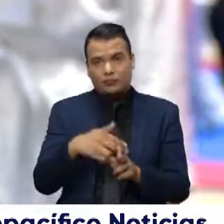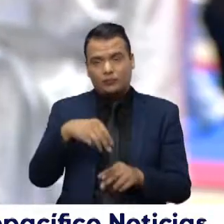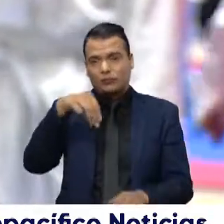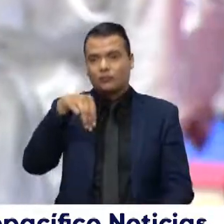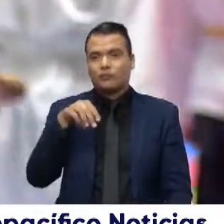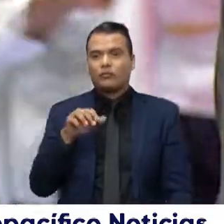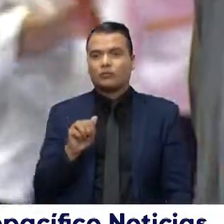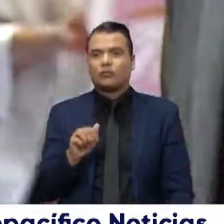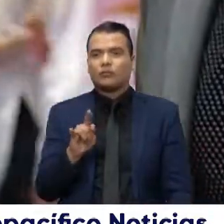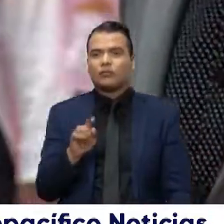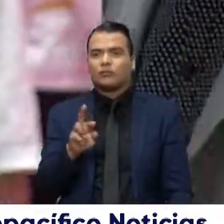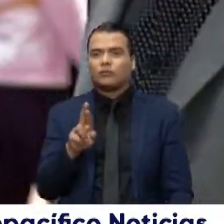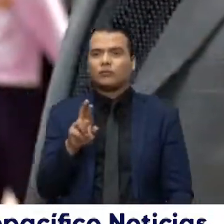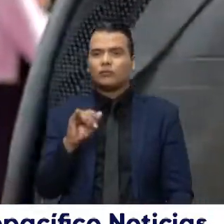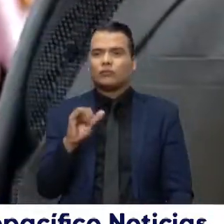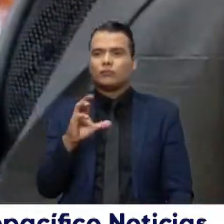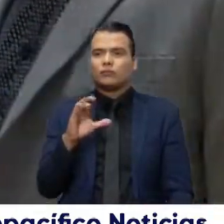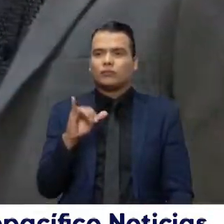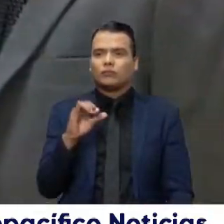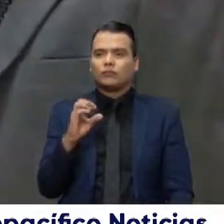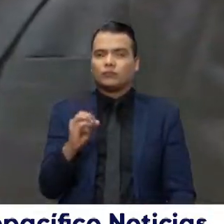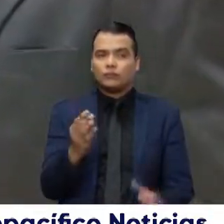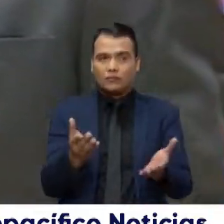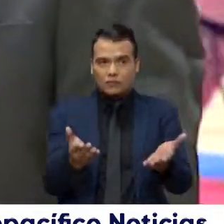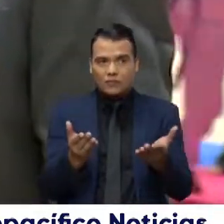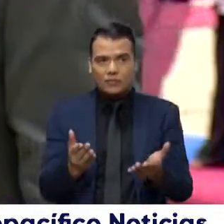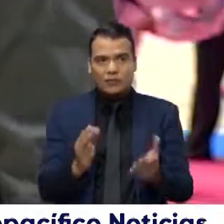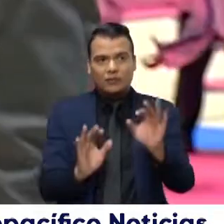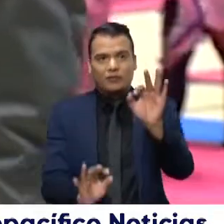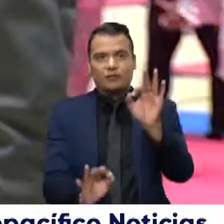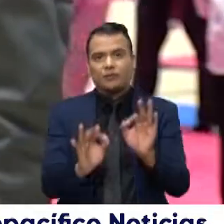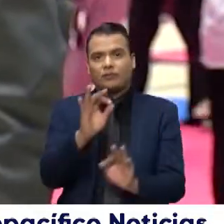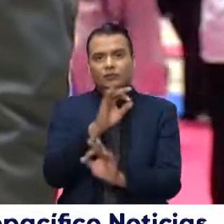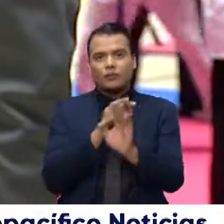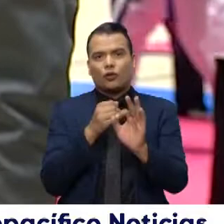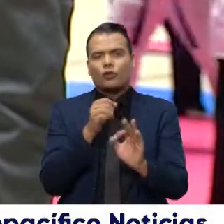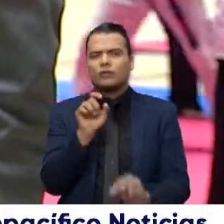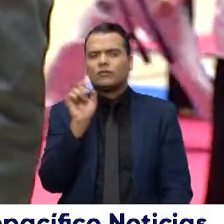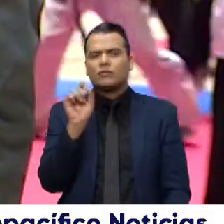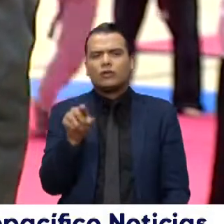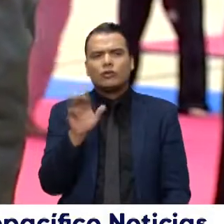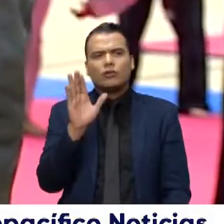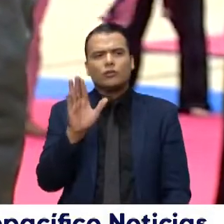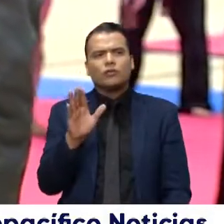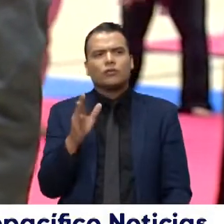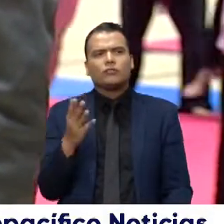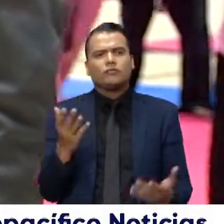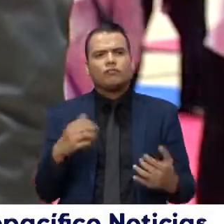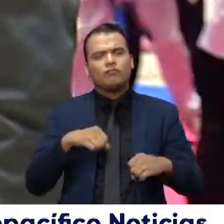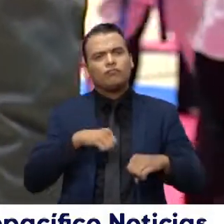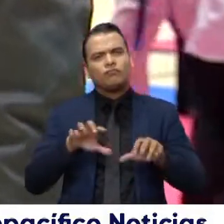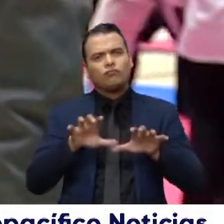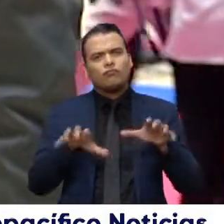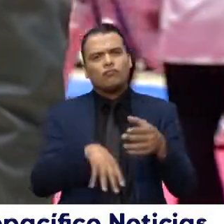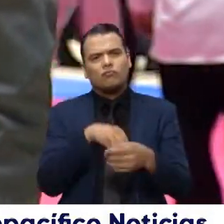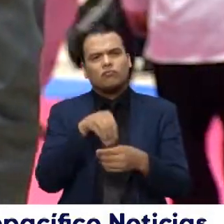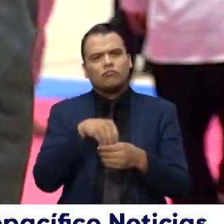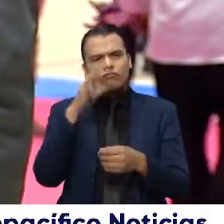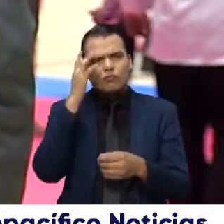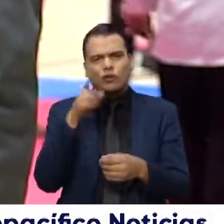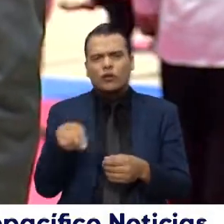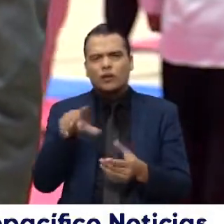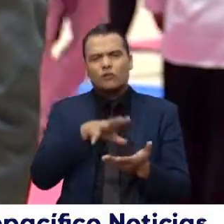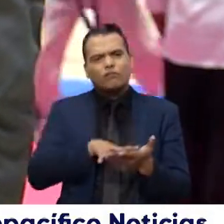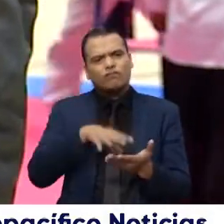del Valle, nos acompaña en este momento. Bienvenido a Telepacífico Noticias y hablemos un poco del campamento. ¿Por qué se realiza y qué pueden